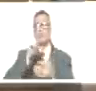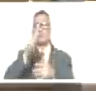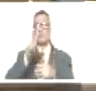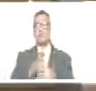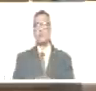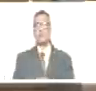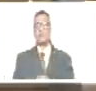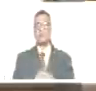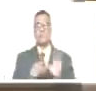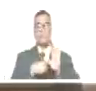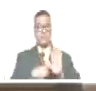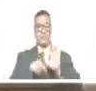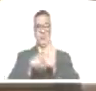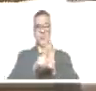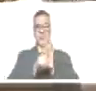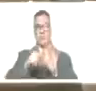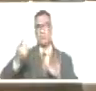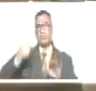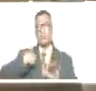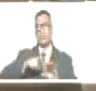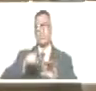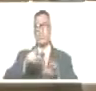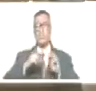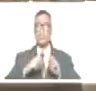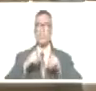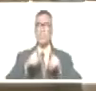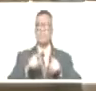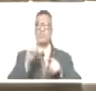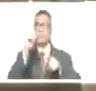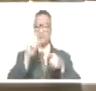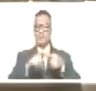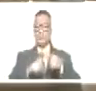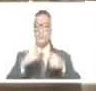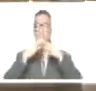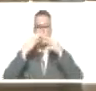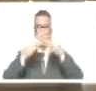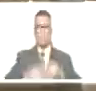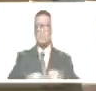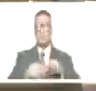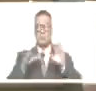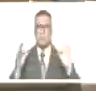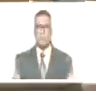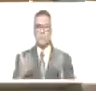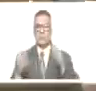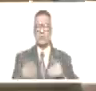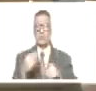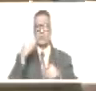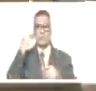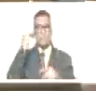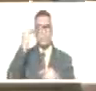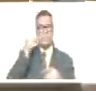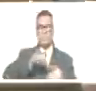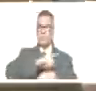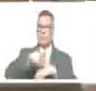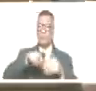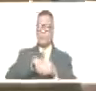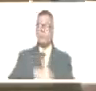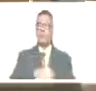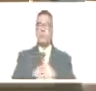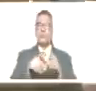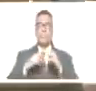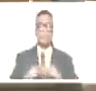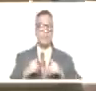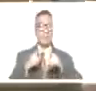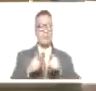presente ley tiene como finalidad, 1. Garantizar y promover el diagnóstico integral, temprano y oportuno de